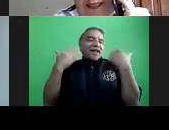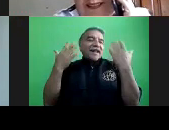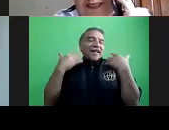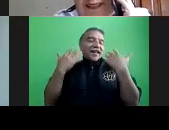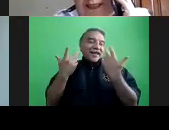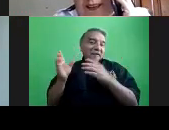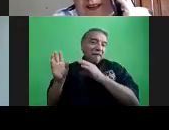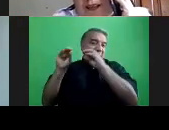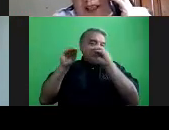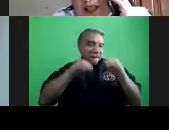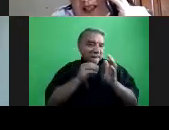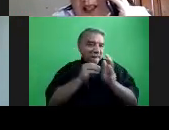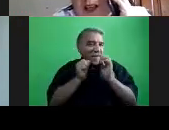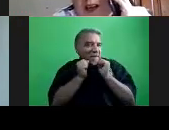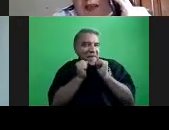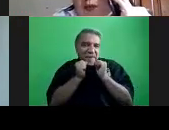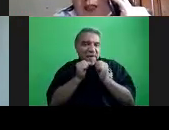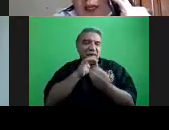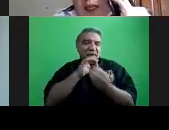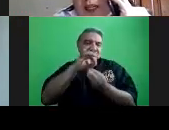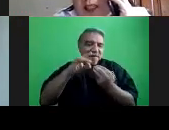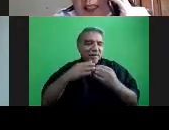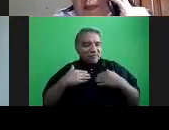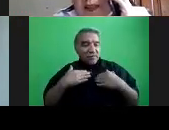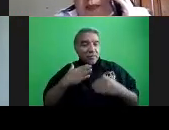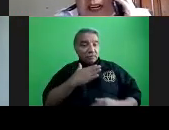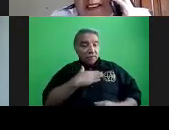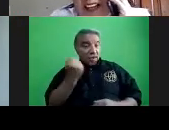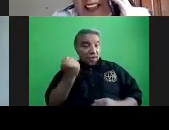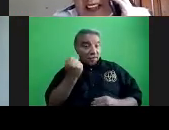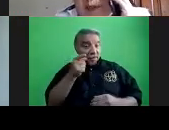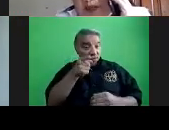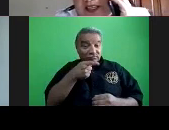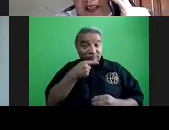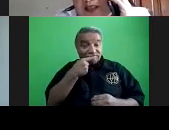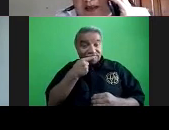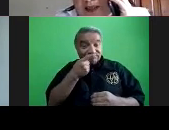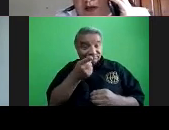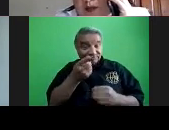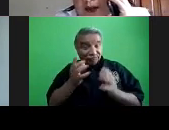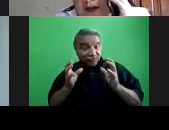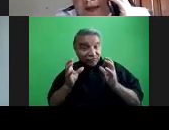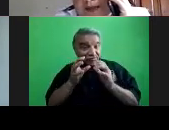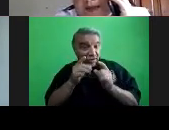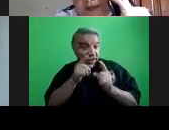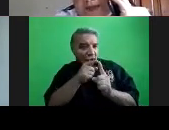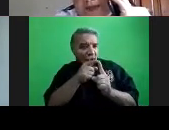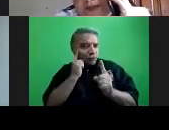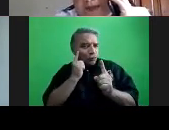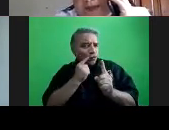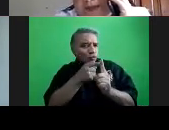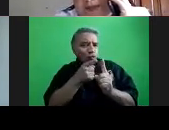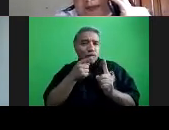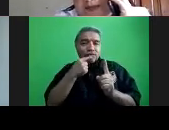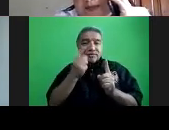frío porque yo estaba acostumbrado a Guate que era, había calor y todo. Ya en el traslado aquí a Quetzaltenango sentía bastante